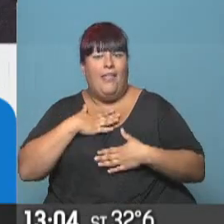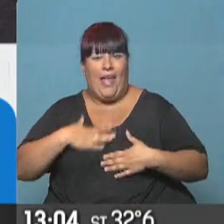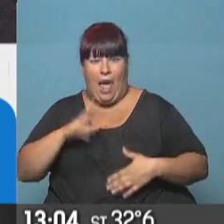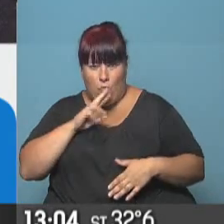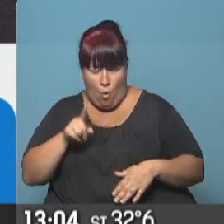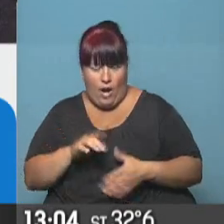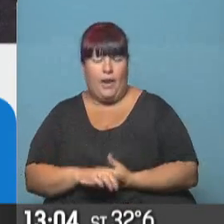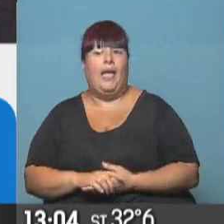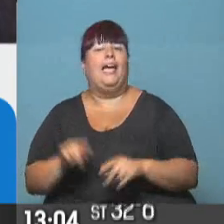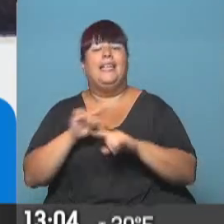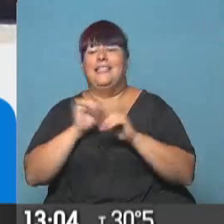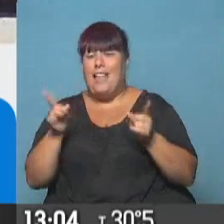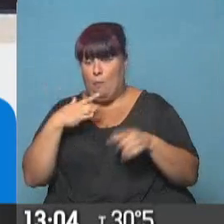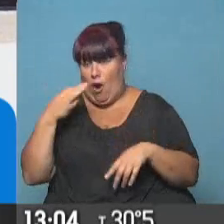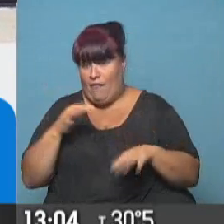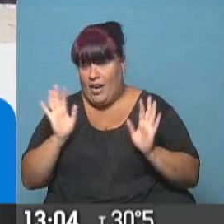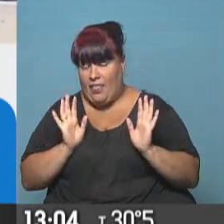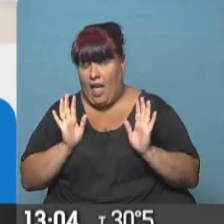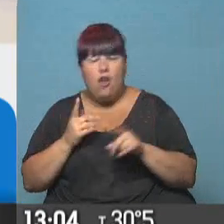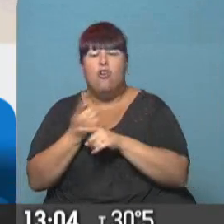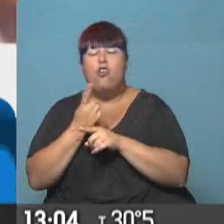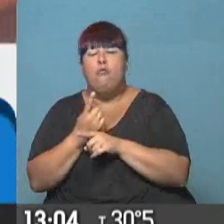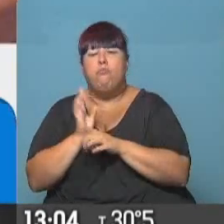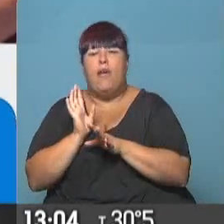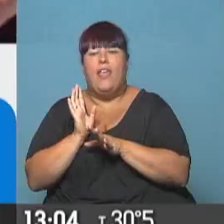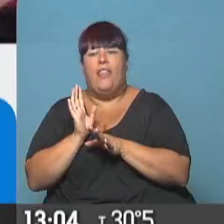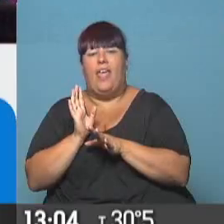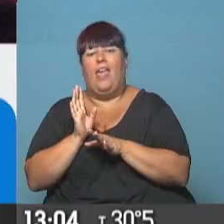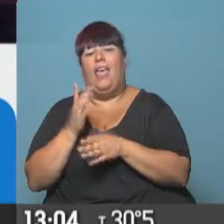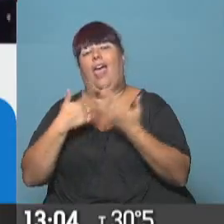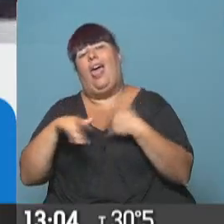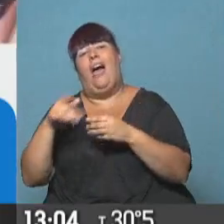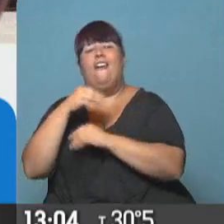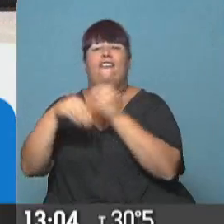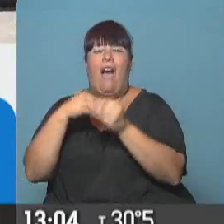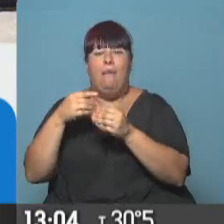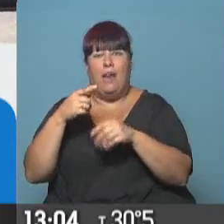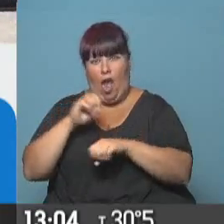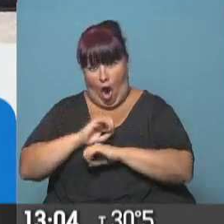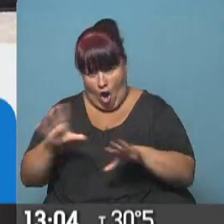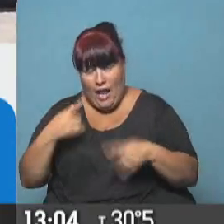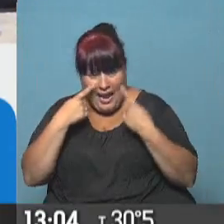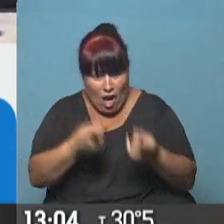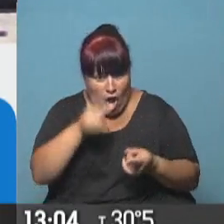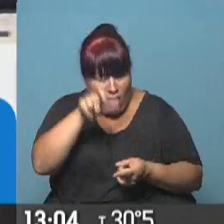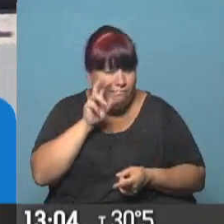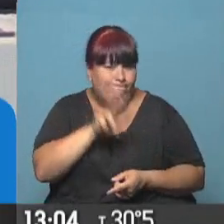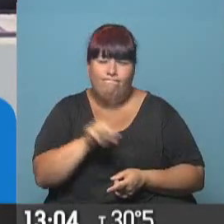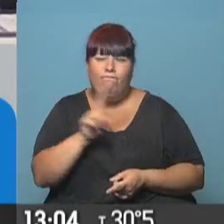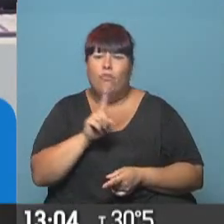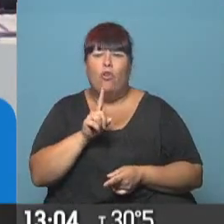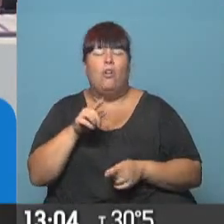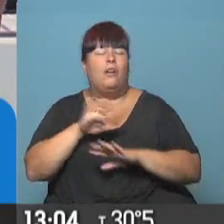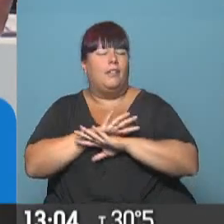mujer y tampoco realmente pueden hacer pasar a la familia el momento de que reconozca el cadáver, porque está